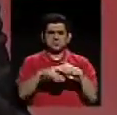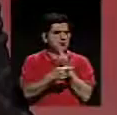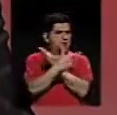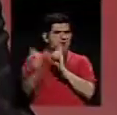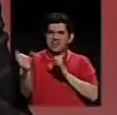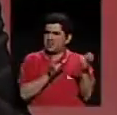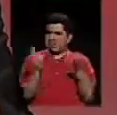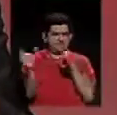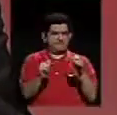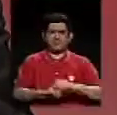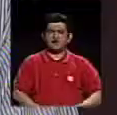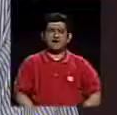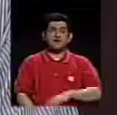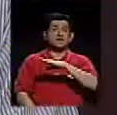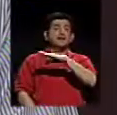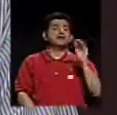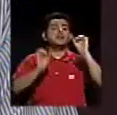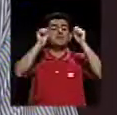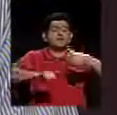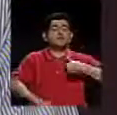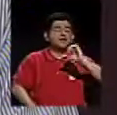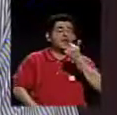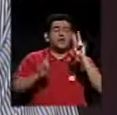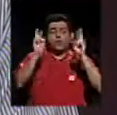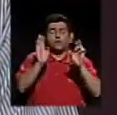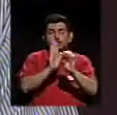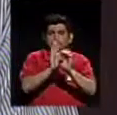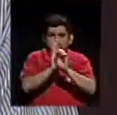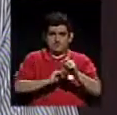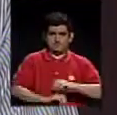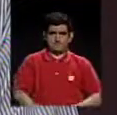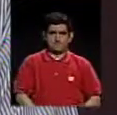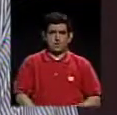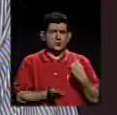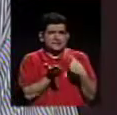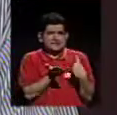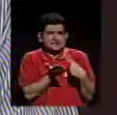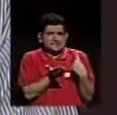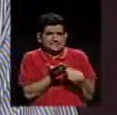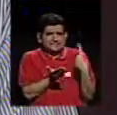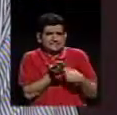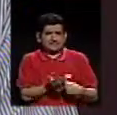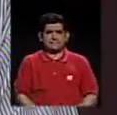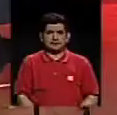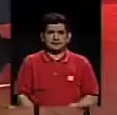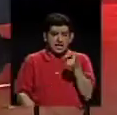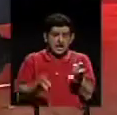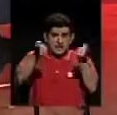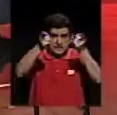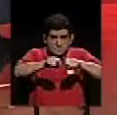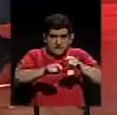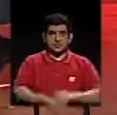comercio. Y pueden haber otros temas, como por ejemplo la discusión de si se